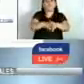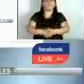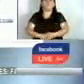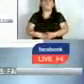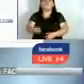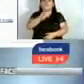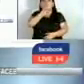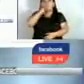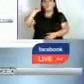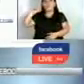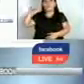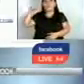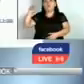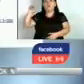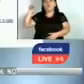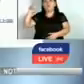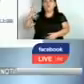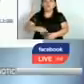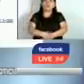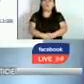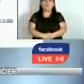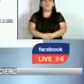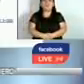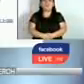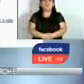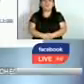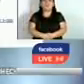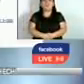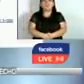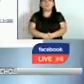Inmar Batres, Noticiero Hechos.